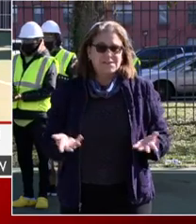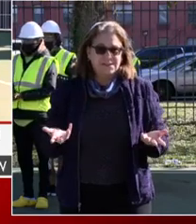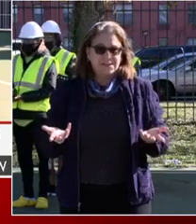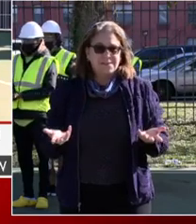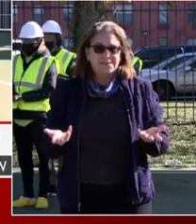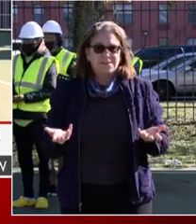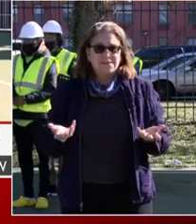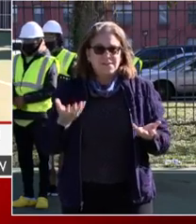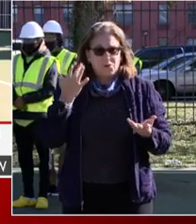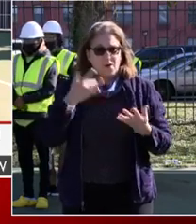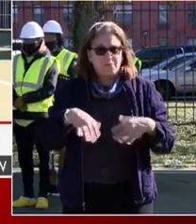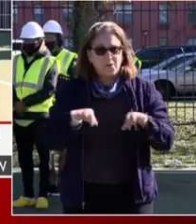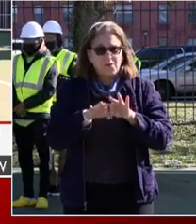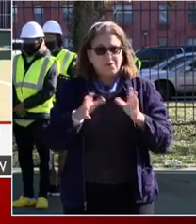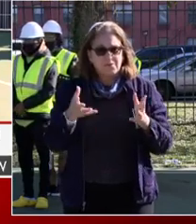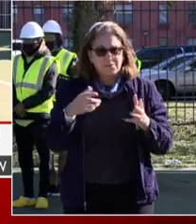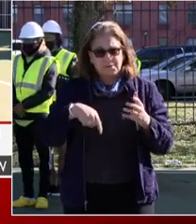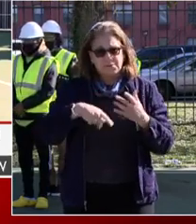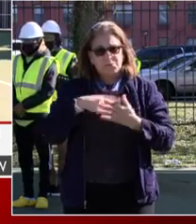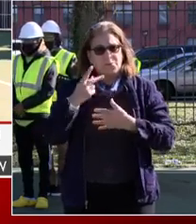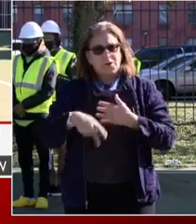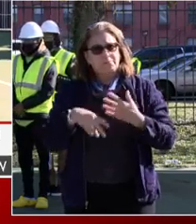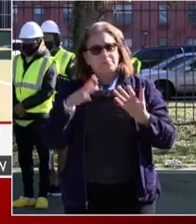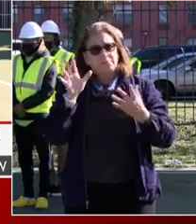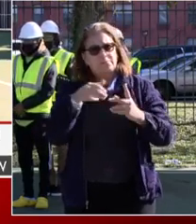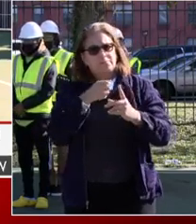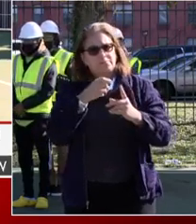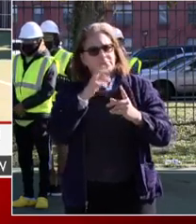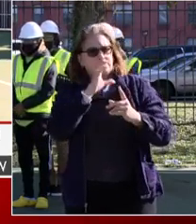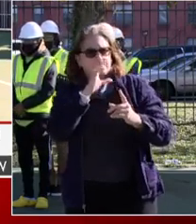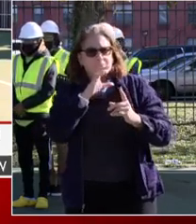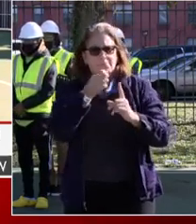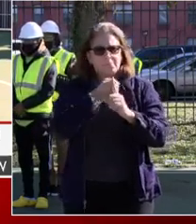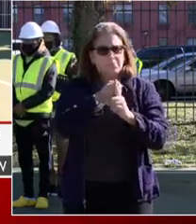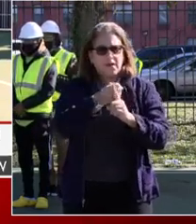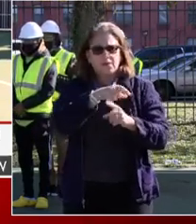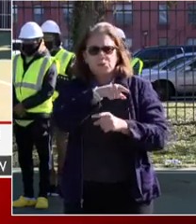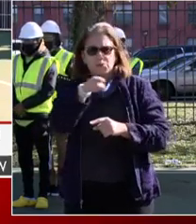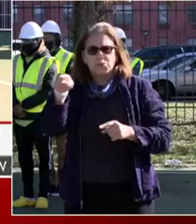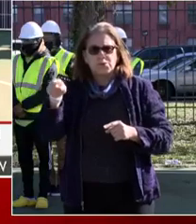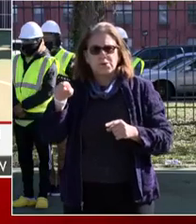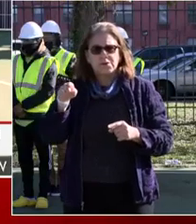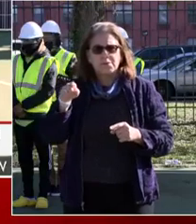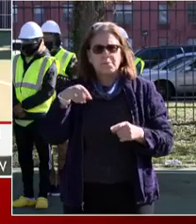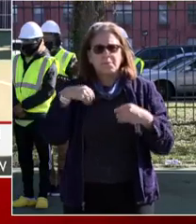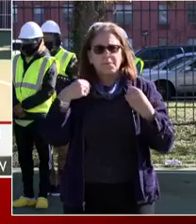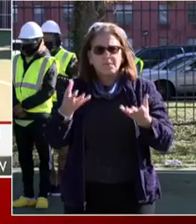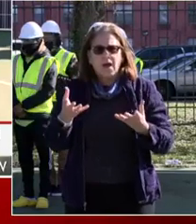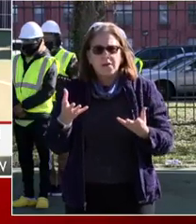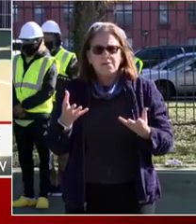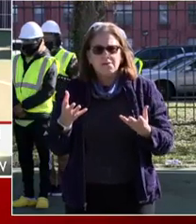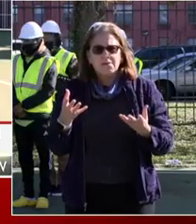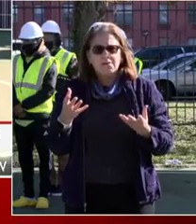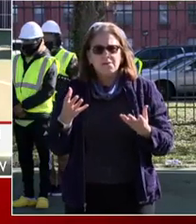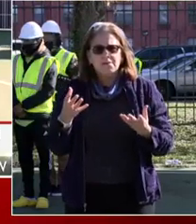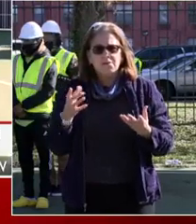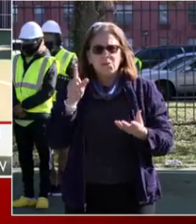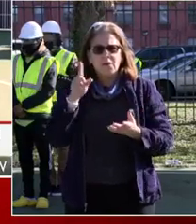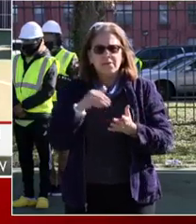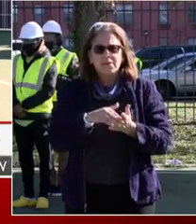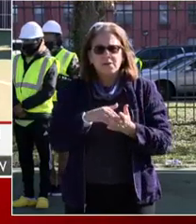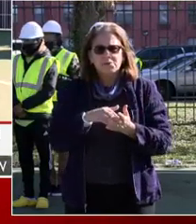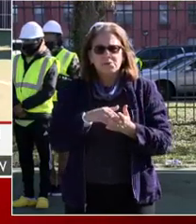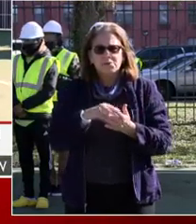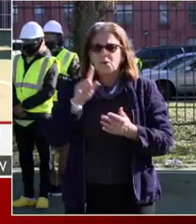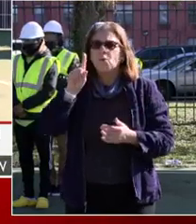a través de este programa van a poder ahorrar $500 al año y combinados entre todos van a poder